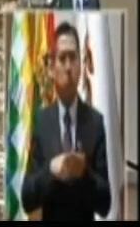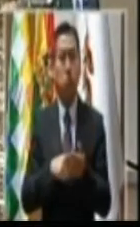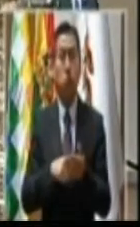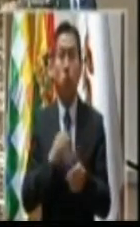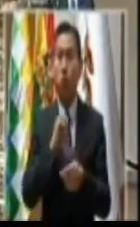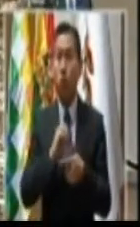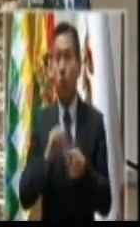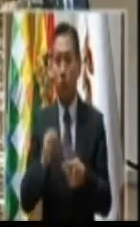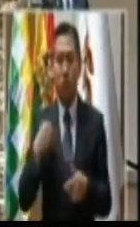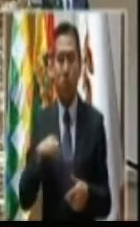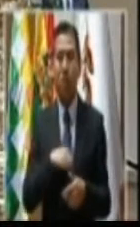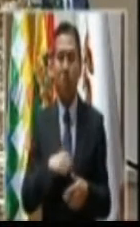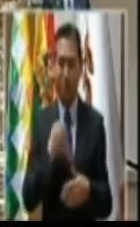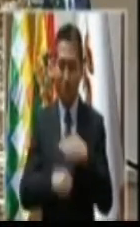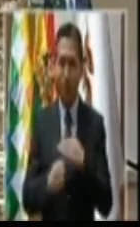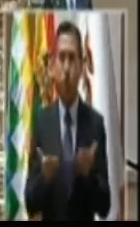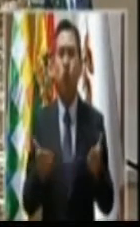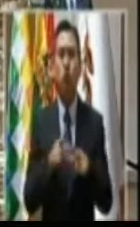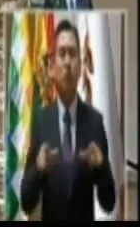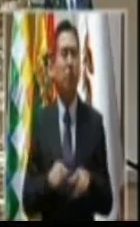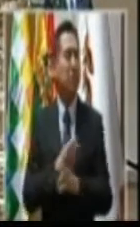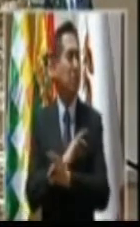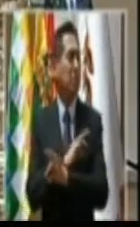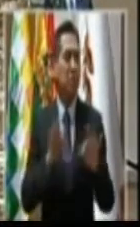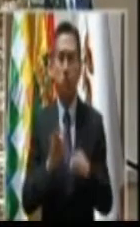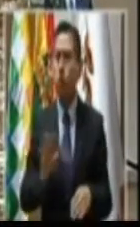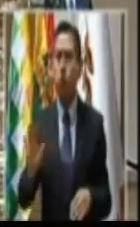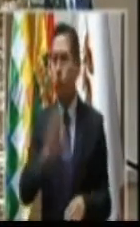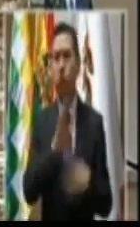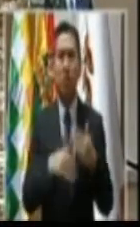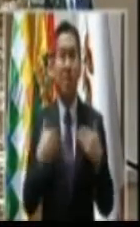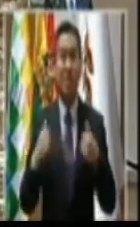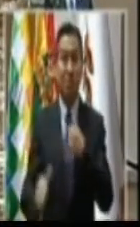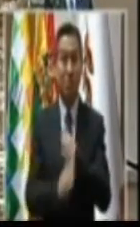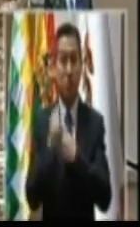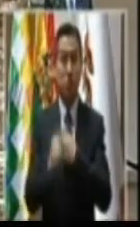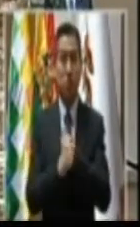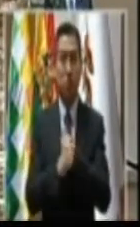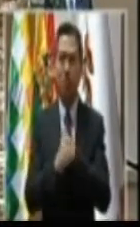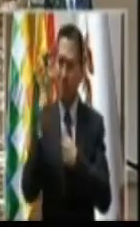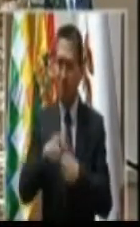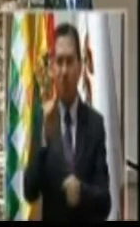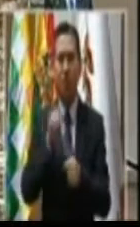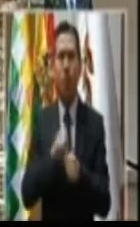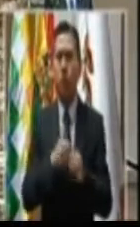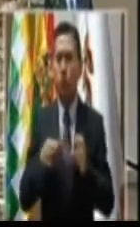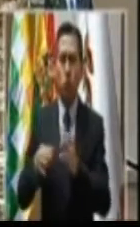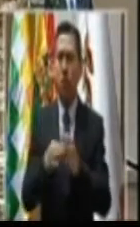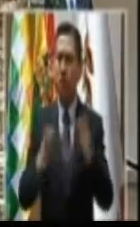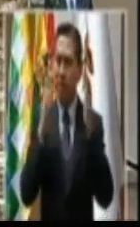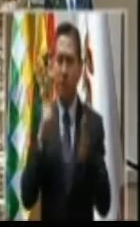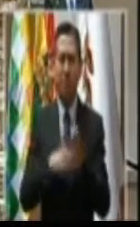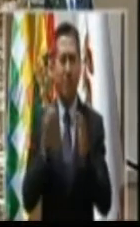no. Qué fácil. O como quien decir, el alcalde de La Paz, pero vamos a volver a